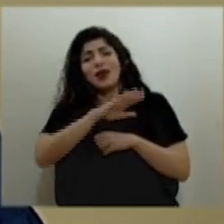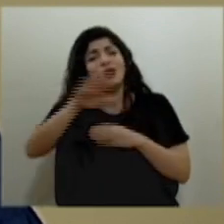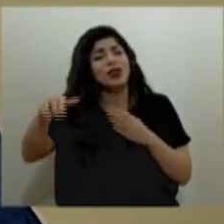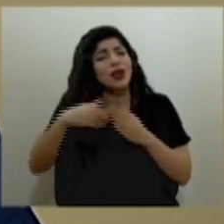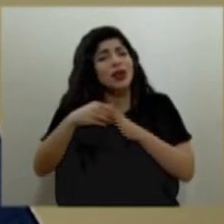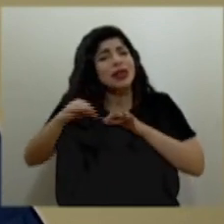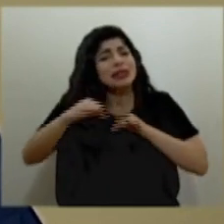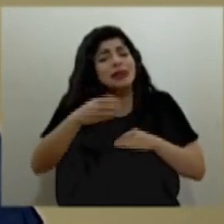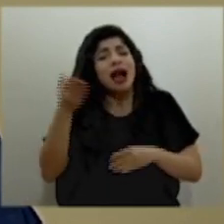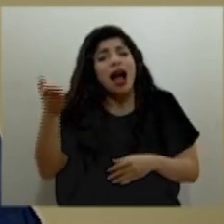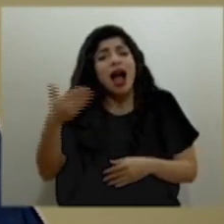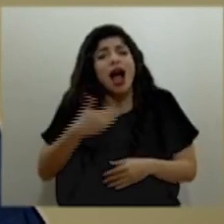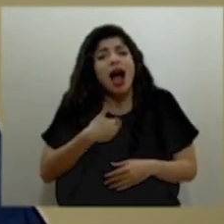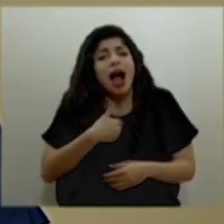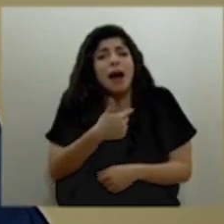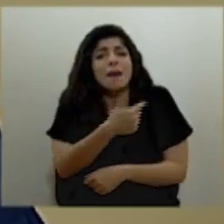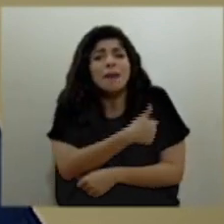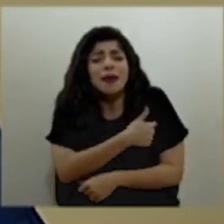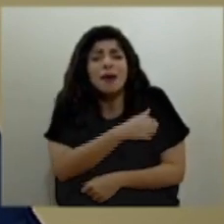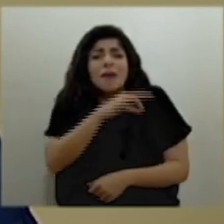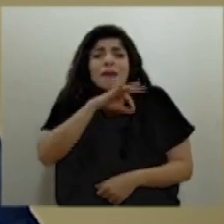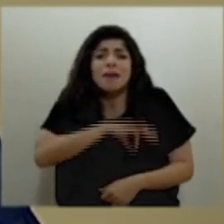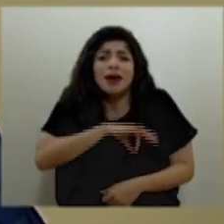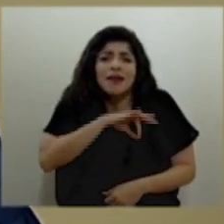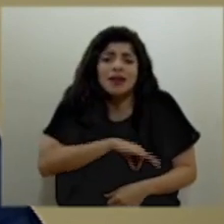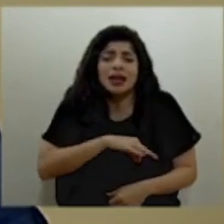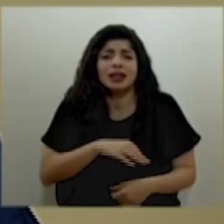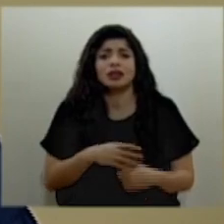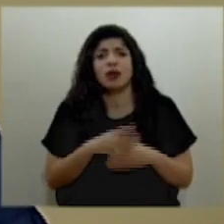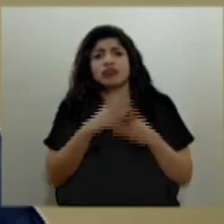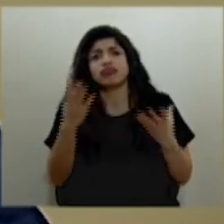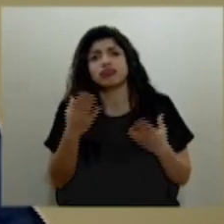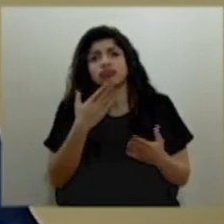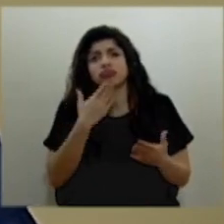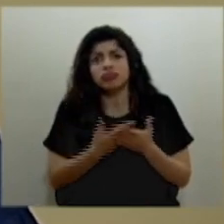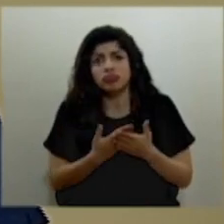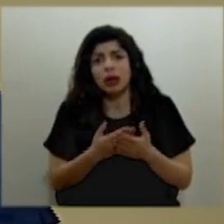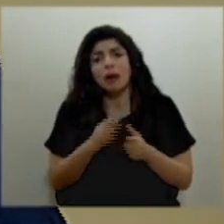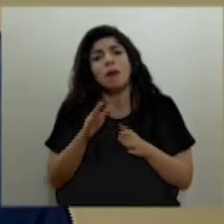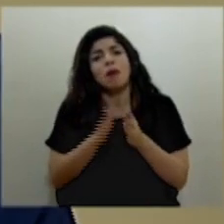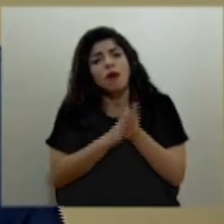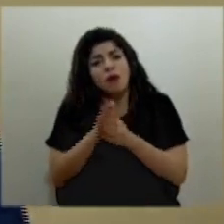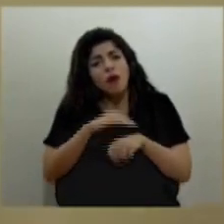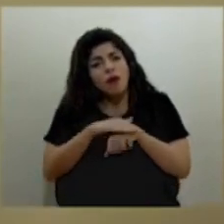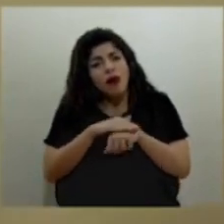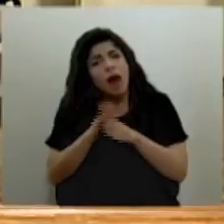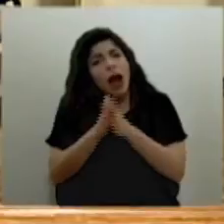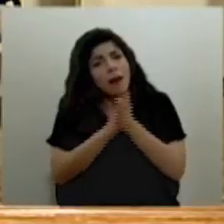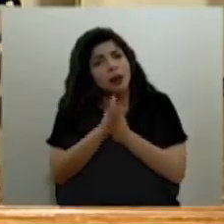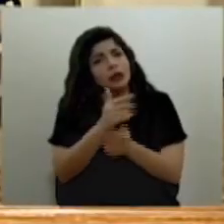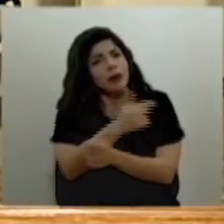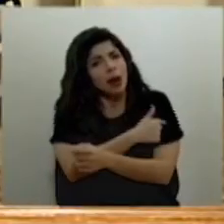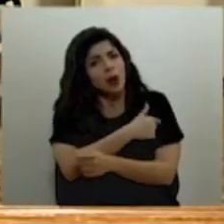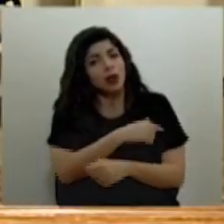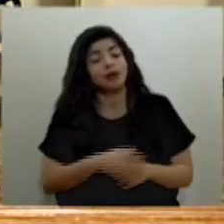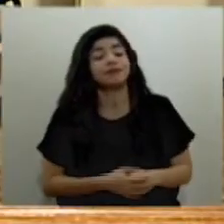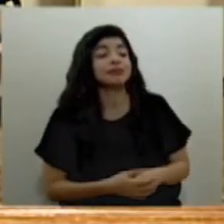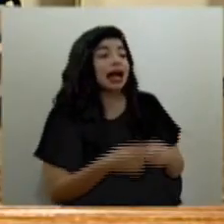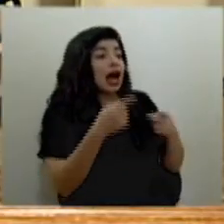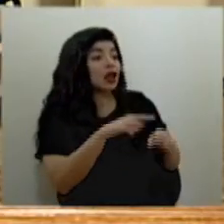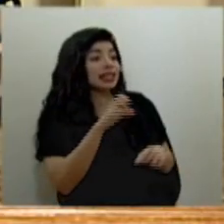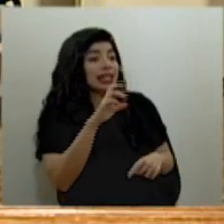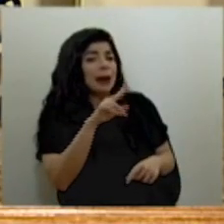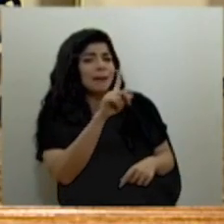explicar los beneficios y las bondades de la vacunación. Por favor, aprovechen y vacúnense. Acontecer CR también